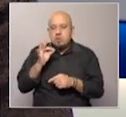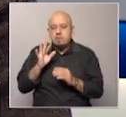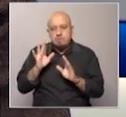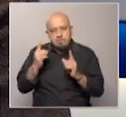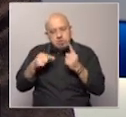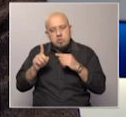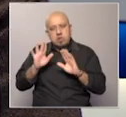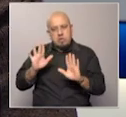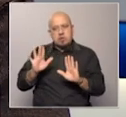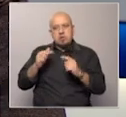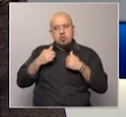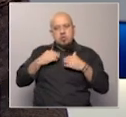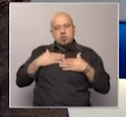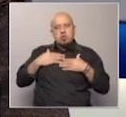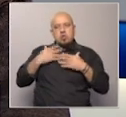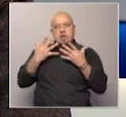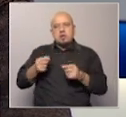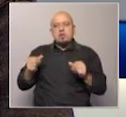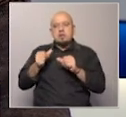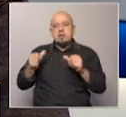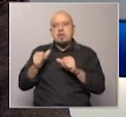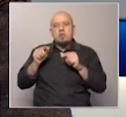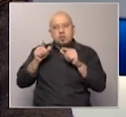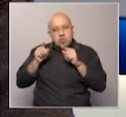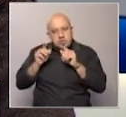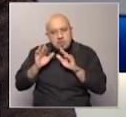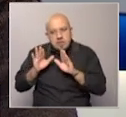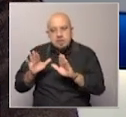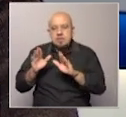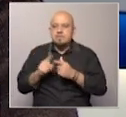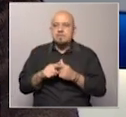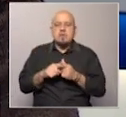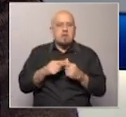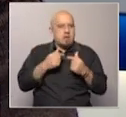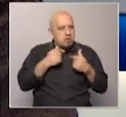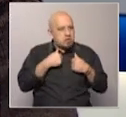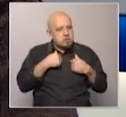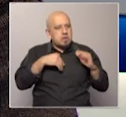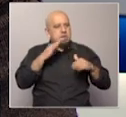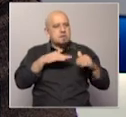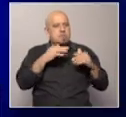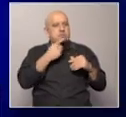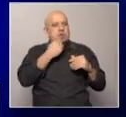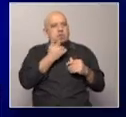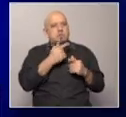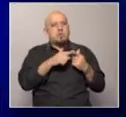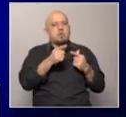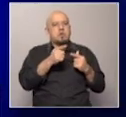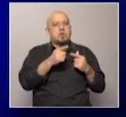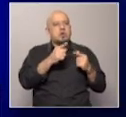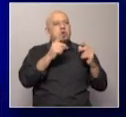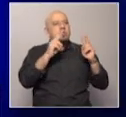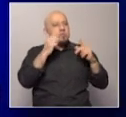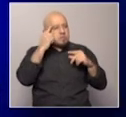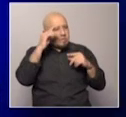yo quiero hacer el lincoln es audacia sobre todo ahora con esa una cosa siempre si uno también escucha que a veces se habilitan como pasó con la